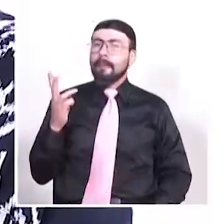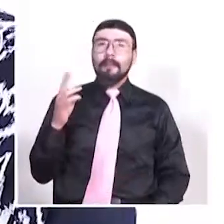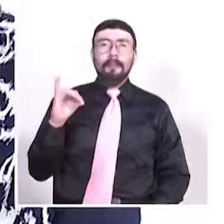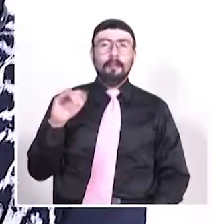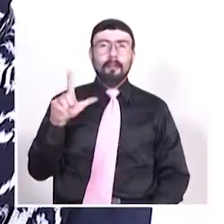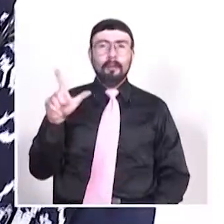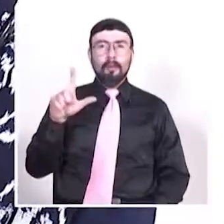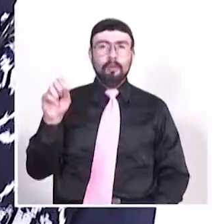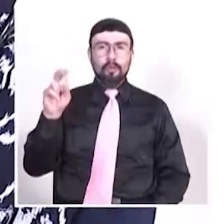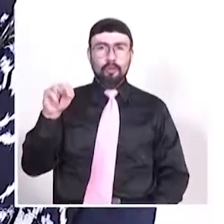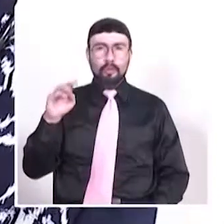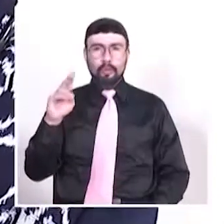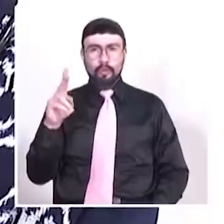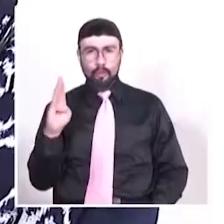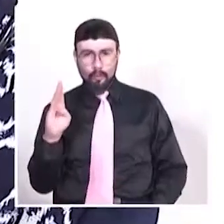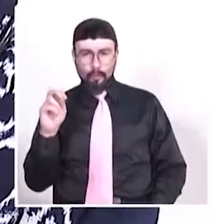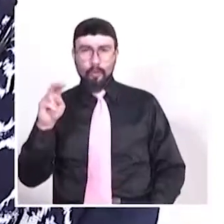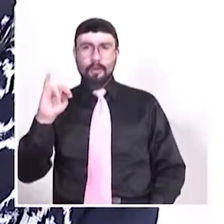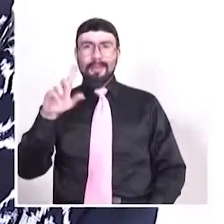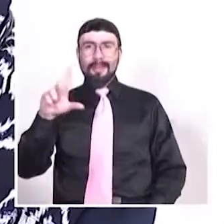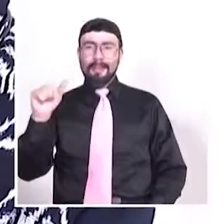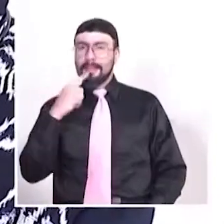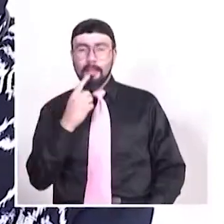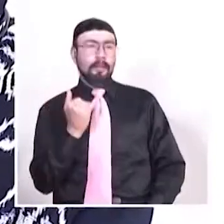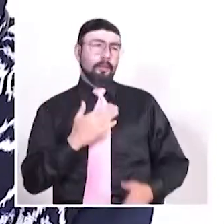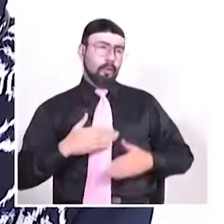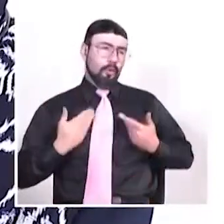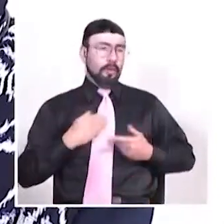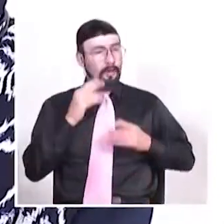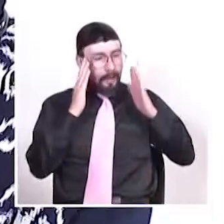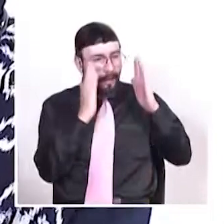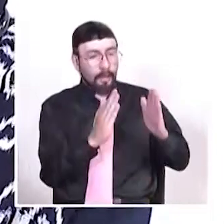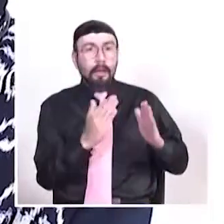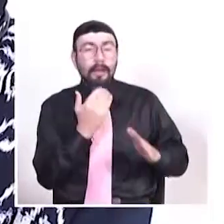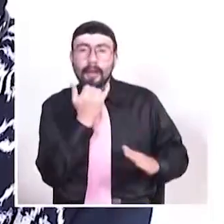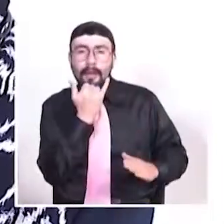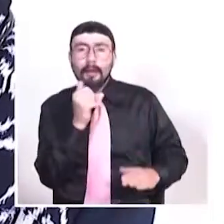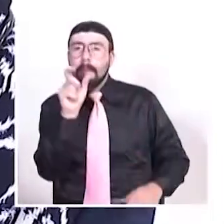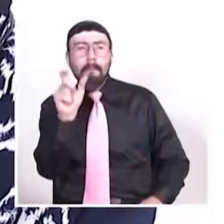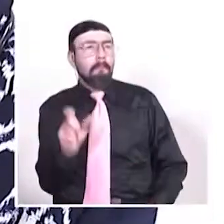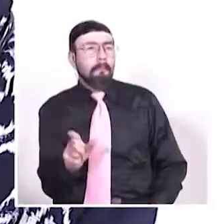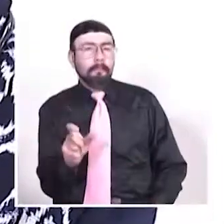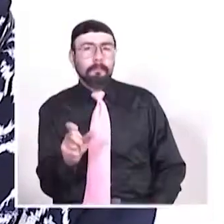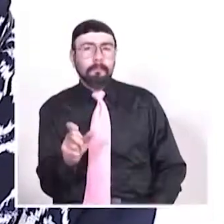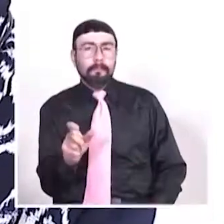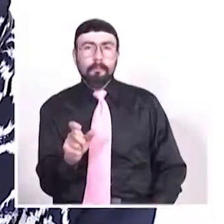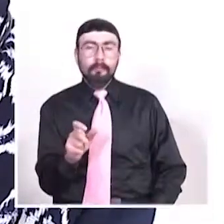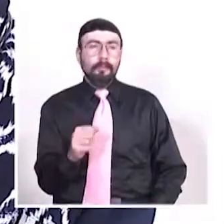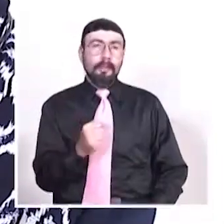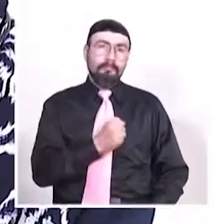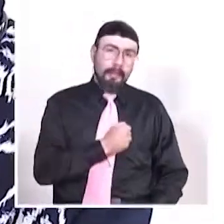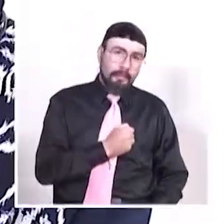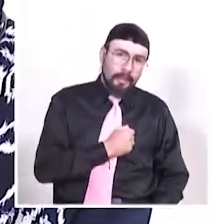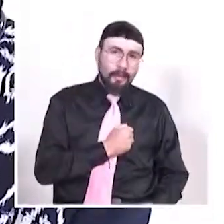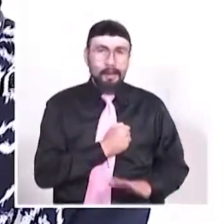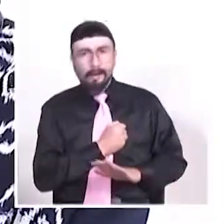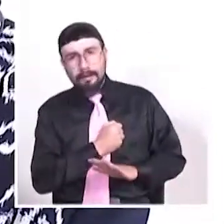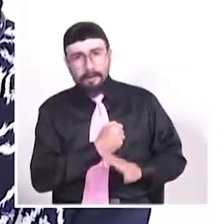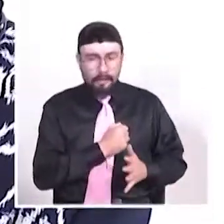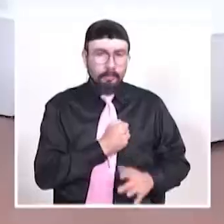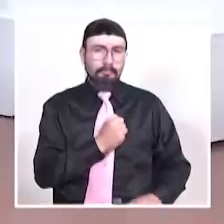Bonilla, es un placer escucharlos, una pregunta, ¿qué pasa en una persona que sufre de arritmias cardíacas?